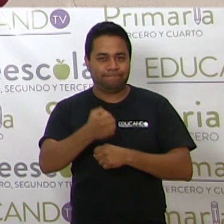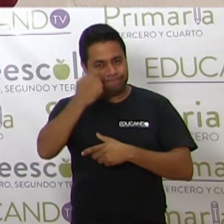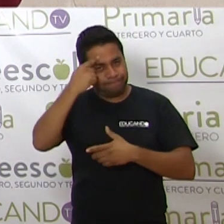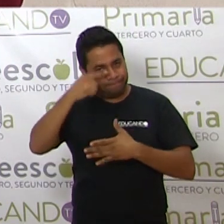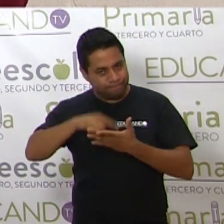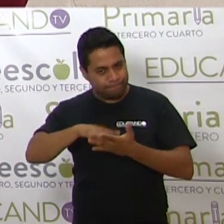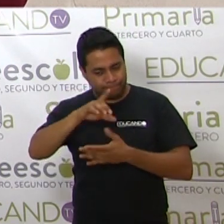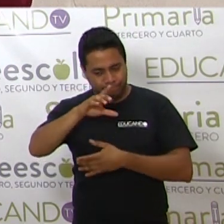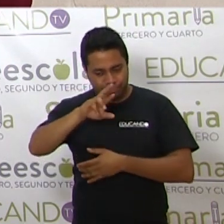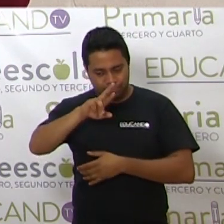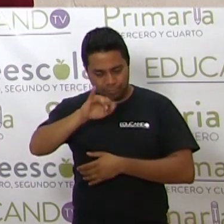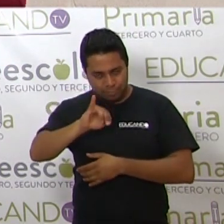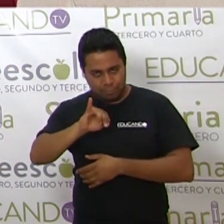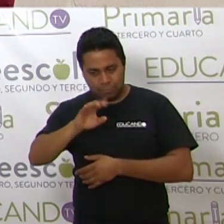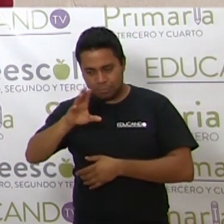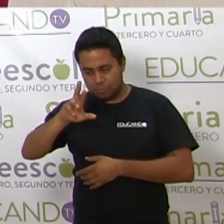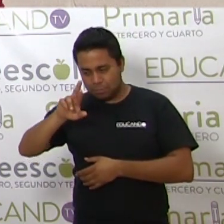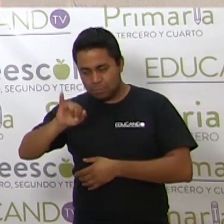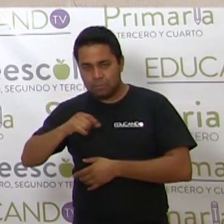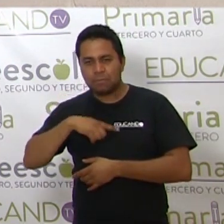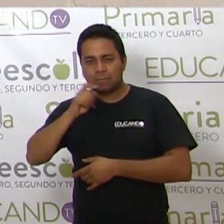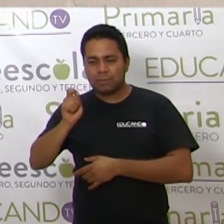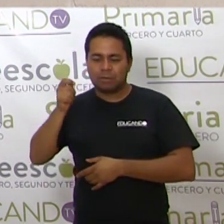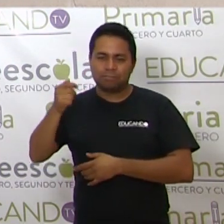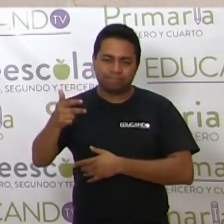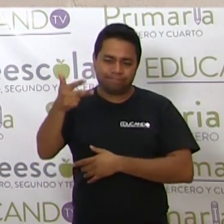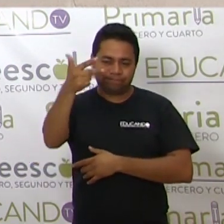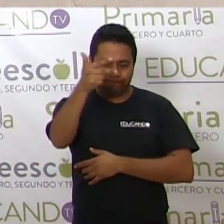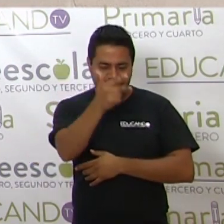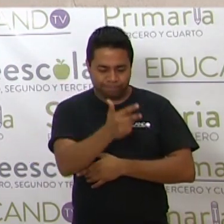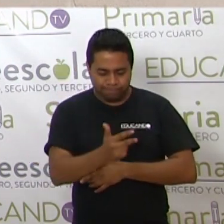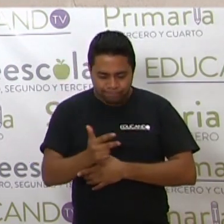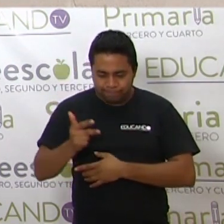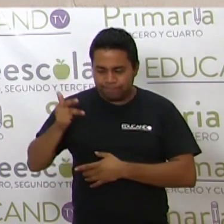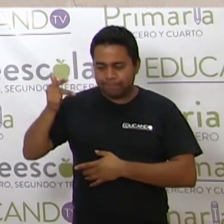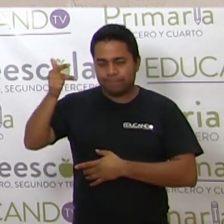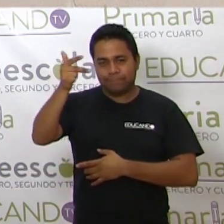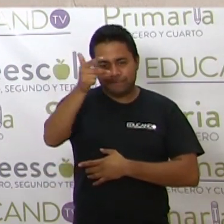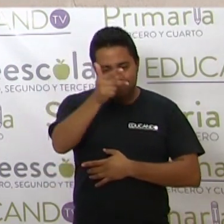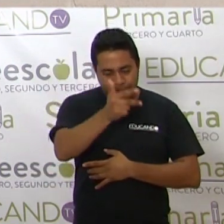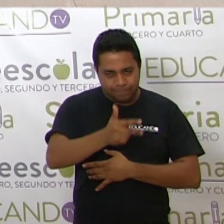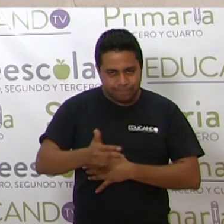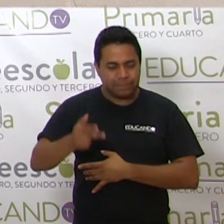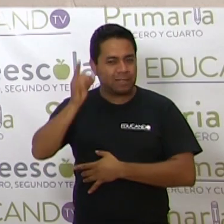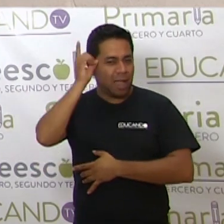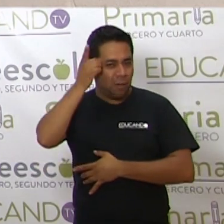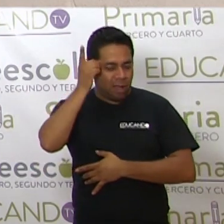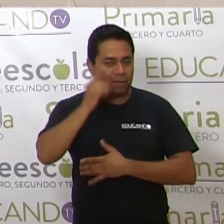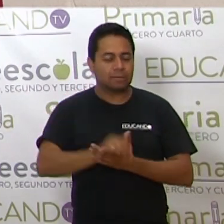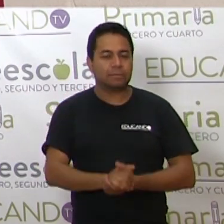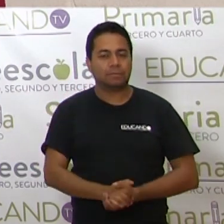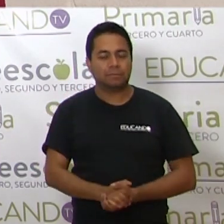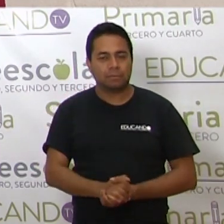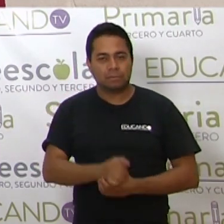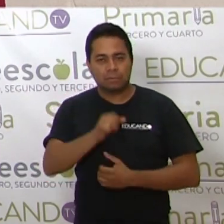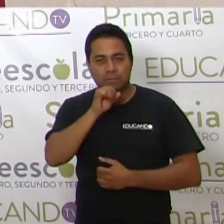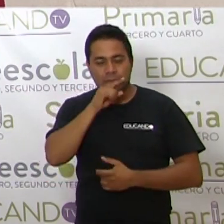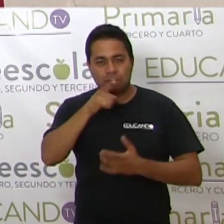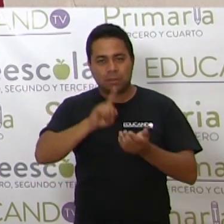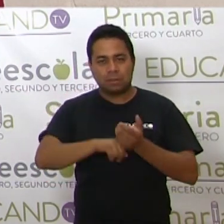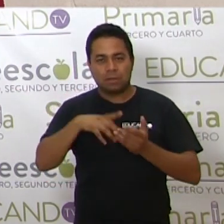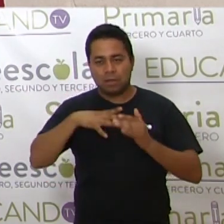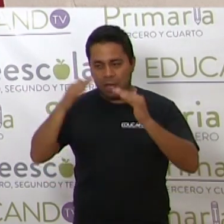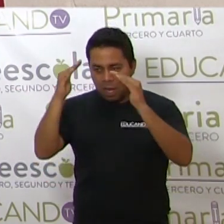sabe dando dando de vueltas así es que encontramos también la casa de los sustos